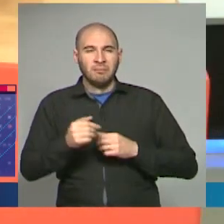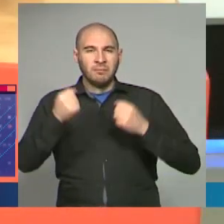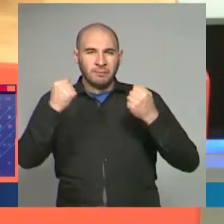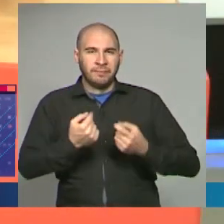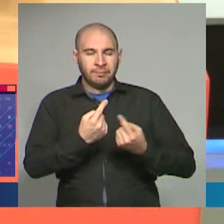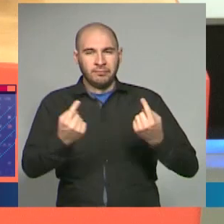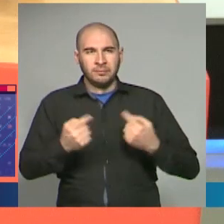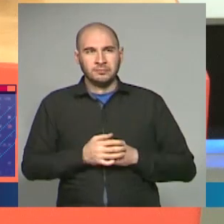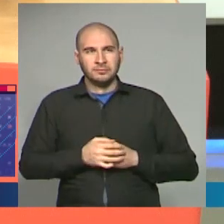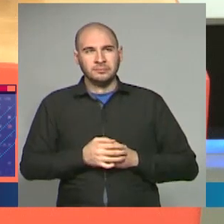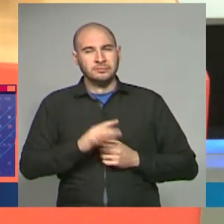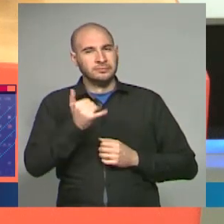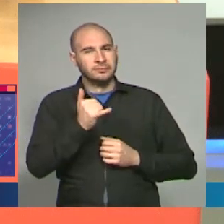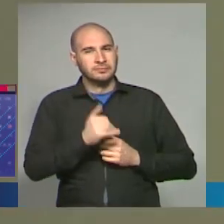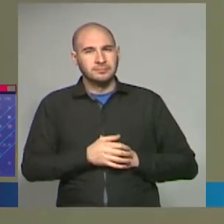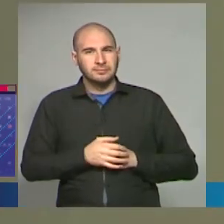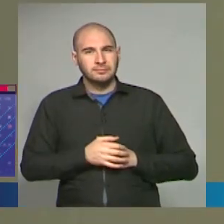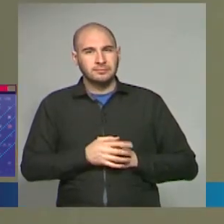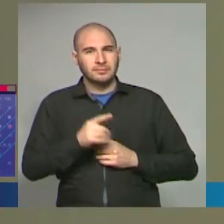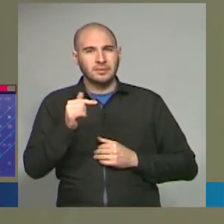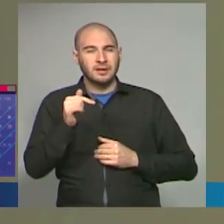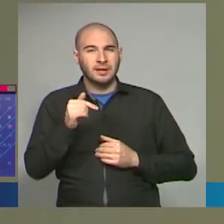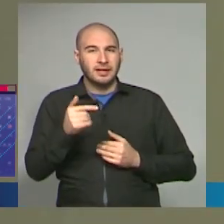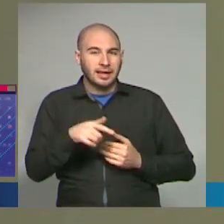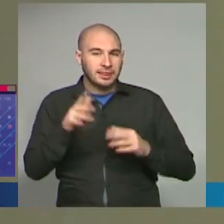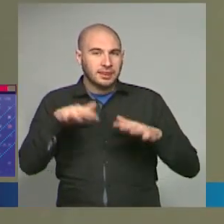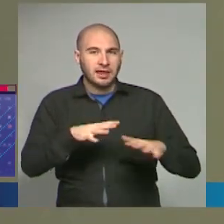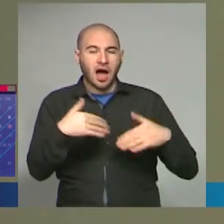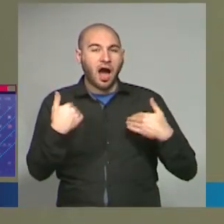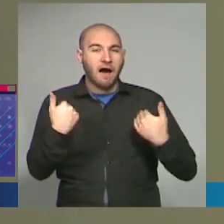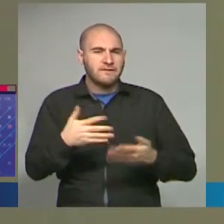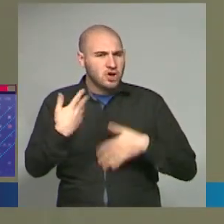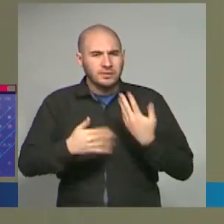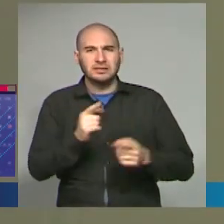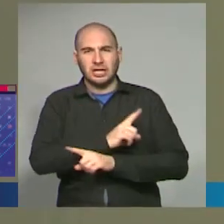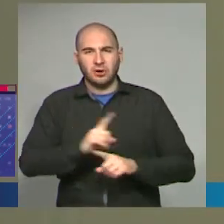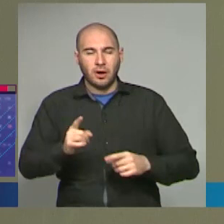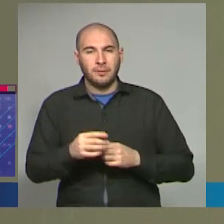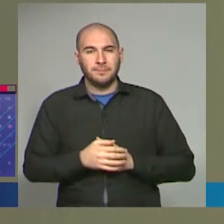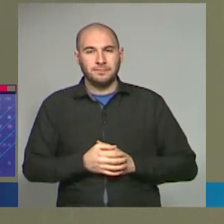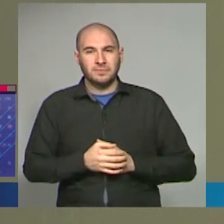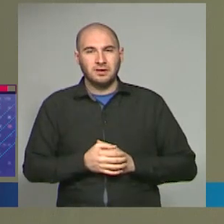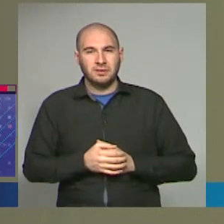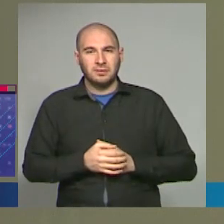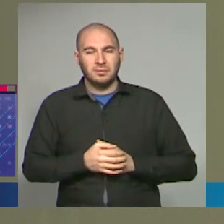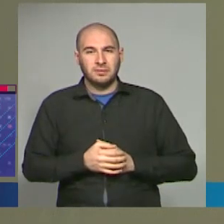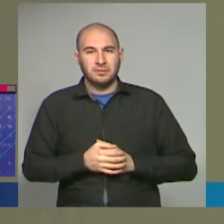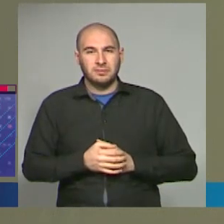posición que pueden tomar, ¿no? Sí, sin duda nadie va a manifestarse a favor de la violencia. Está claro que